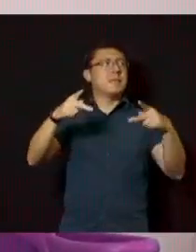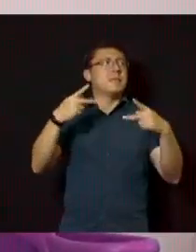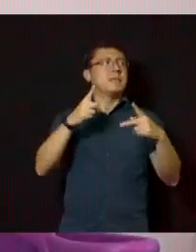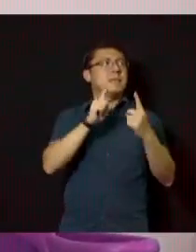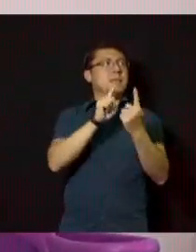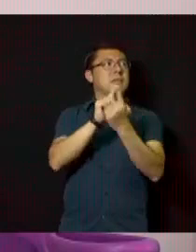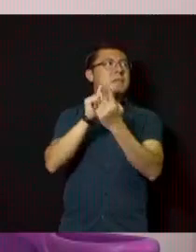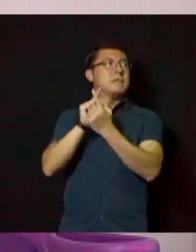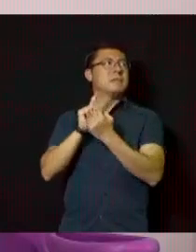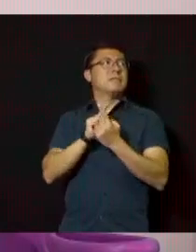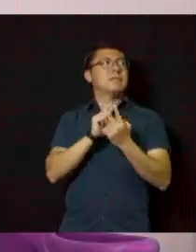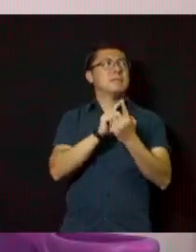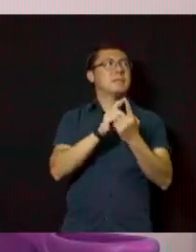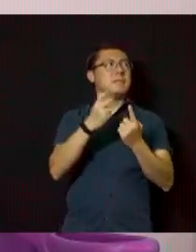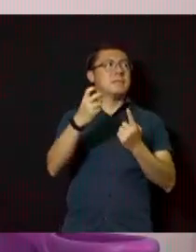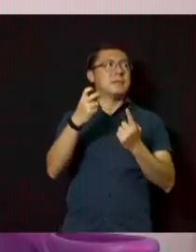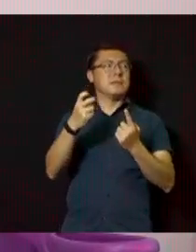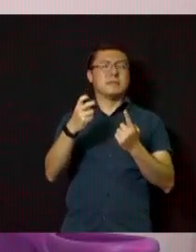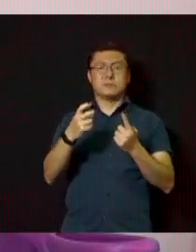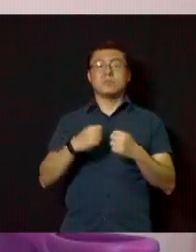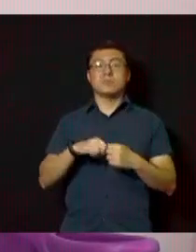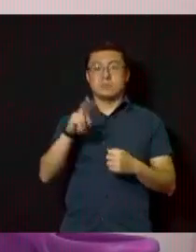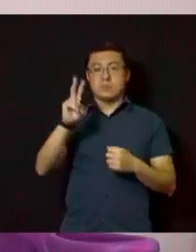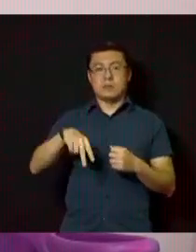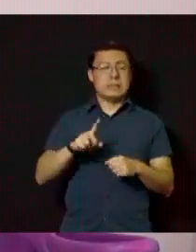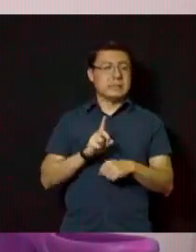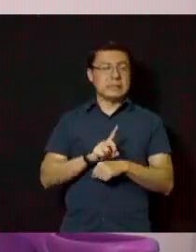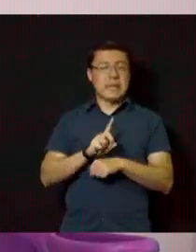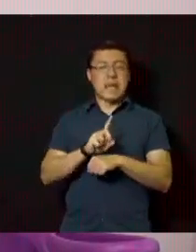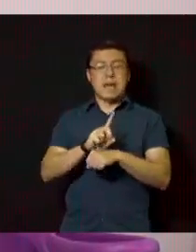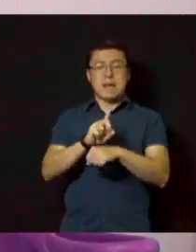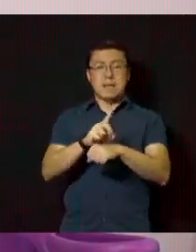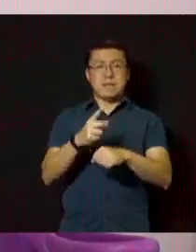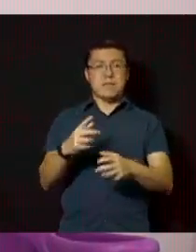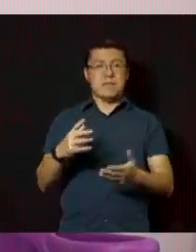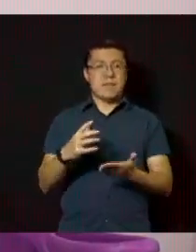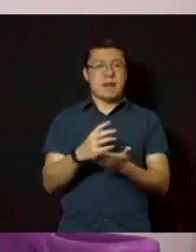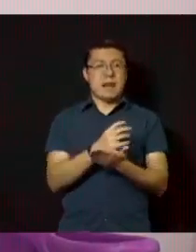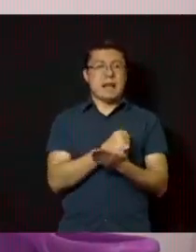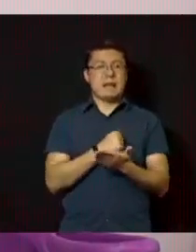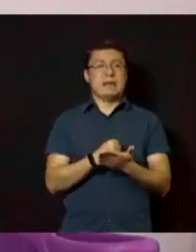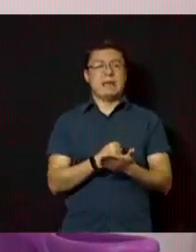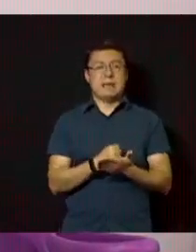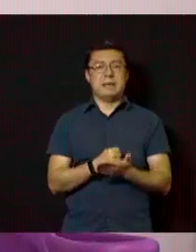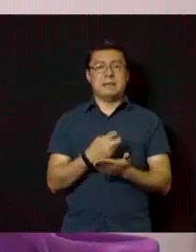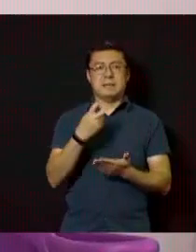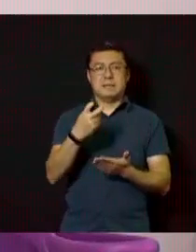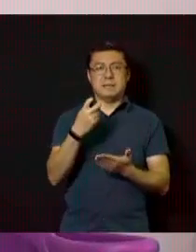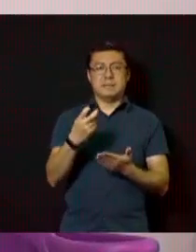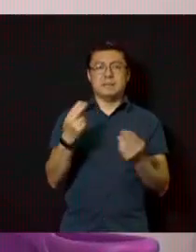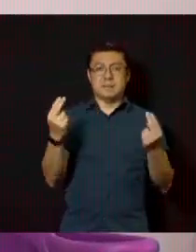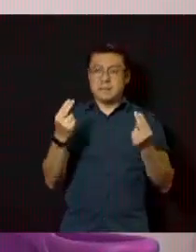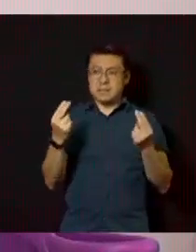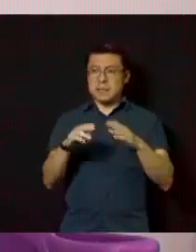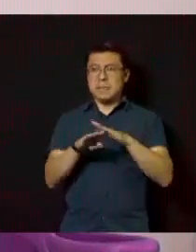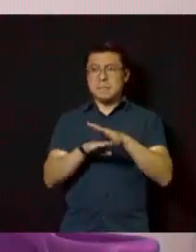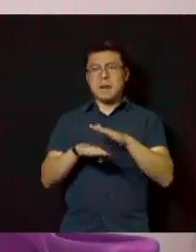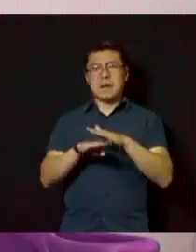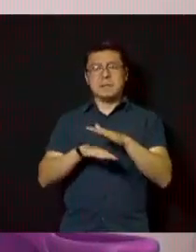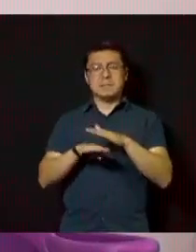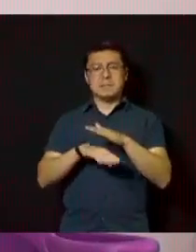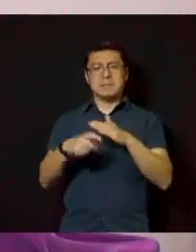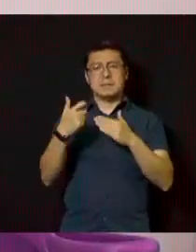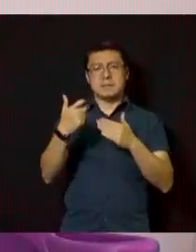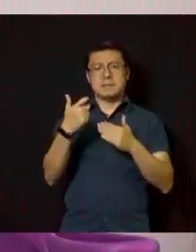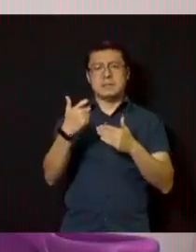cómo vender, de cómo generar estas ganancias diarias que nos permitan cubrir nuestras necesidades básicas, de ganar dinero para cubrir